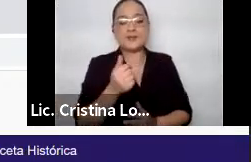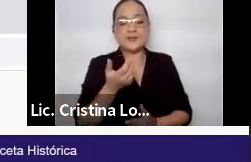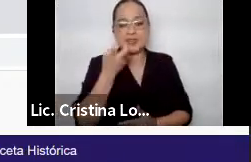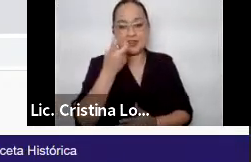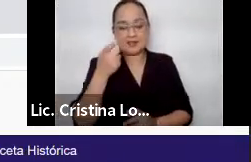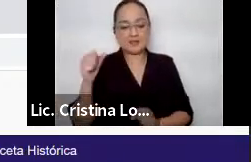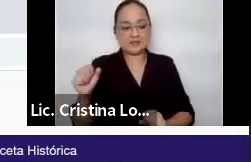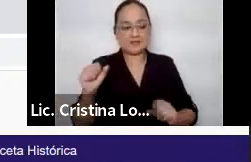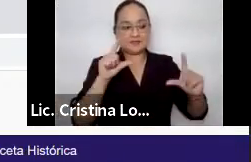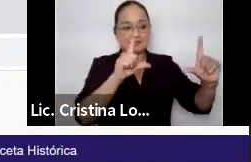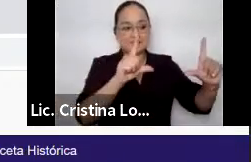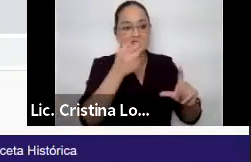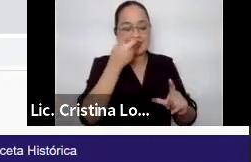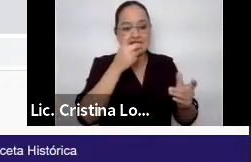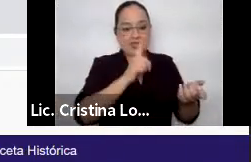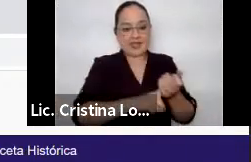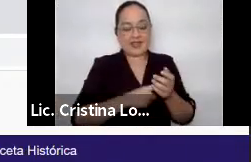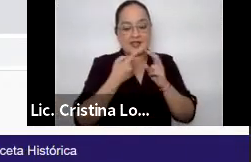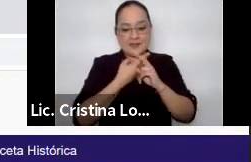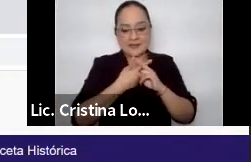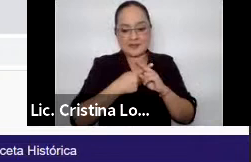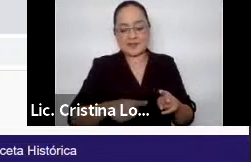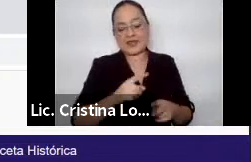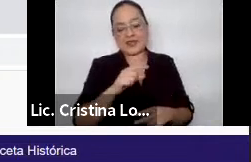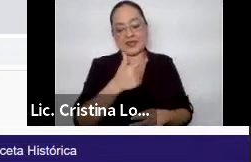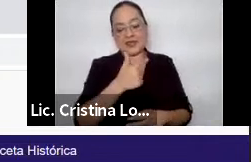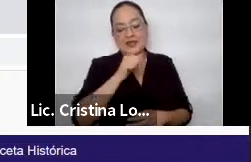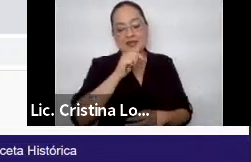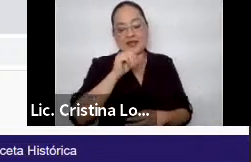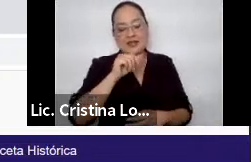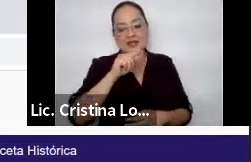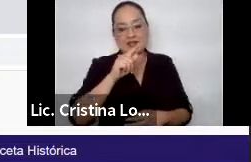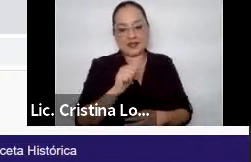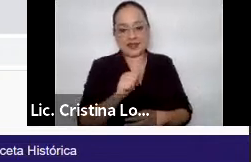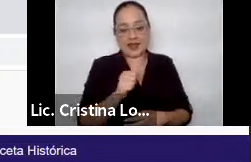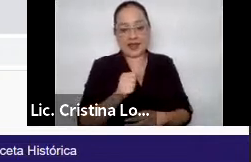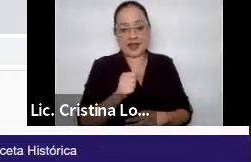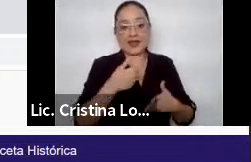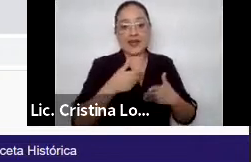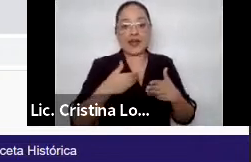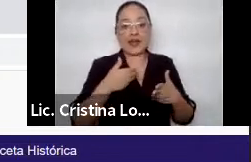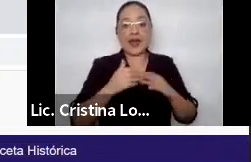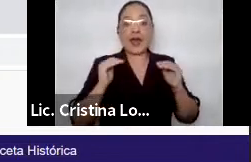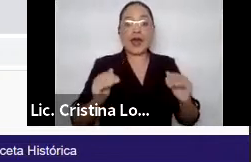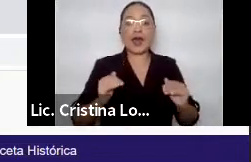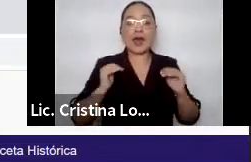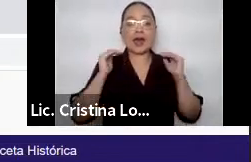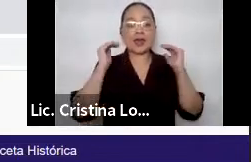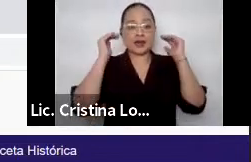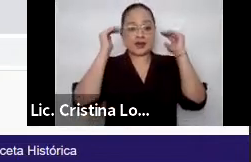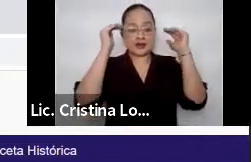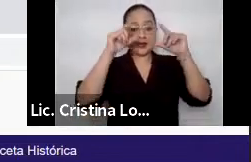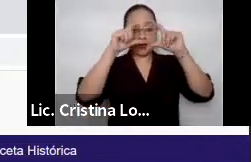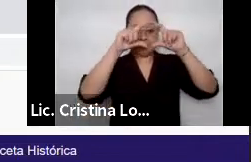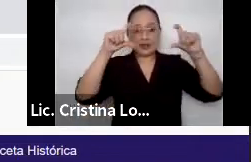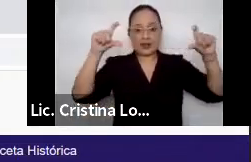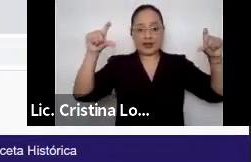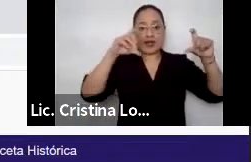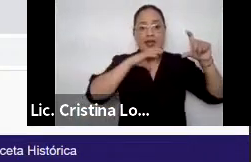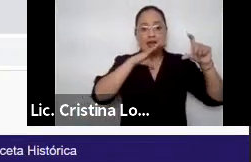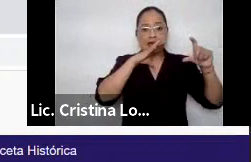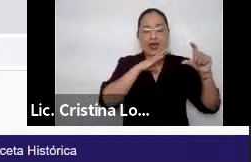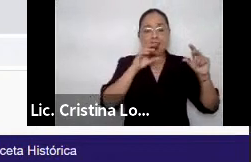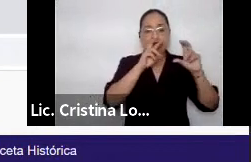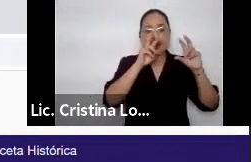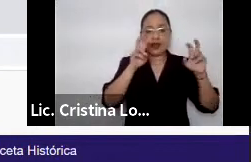la parte inicial de la Gaceta y tenemos en la parte superior se puede observar un